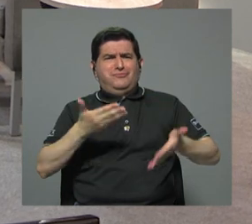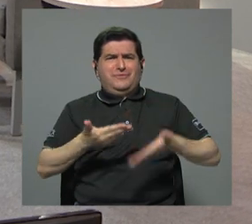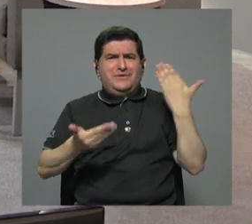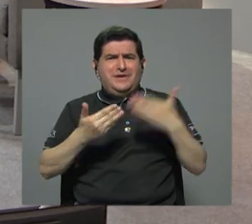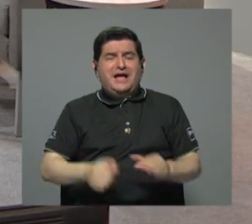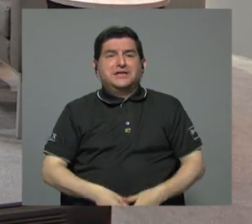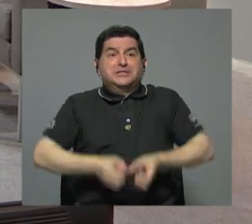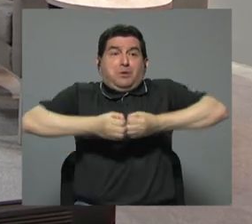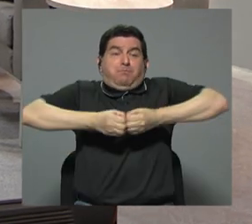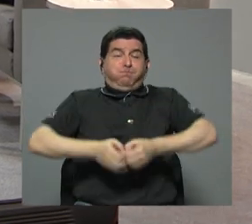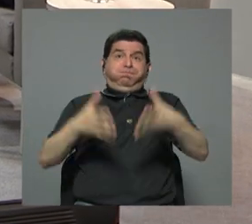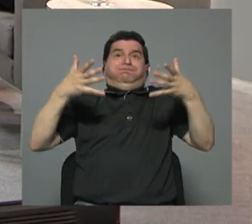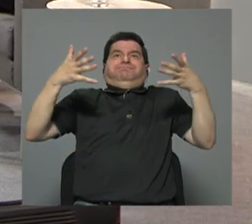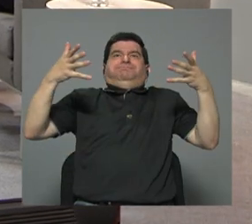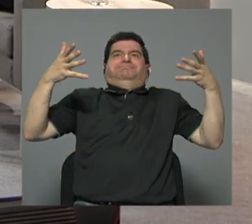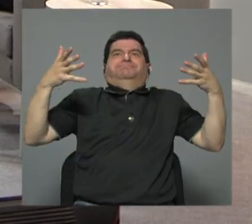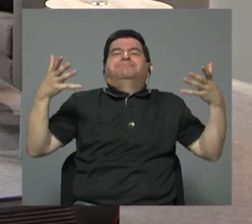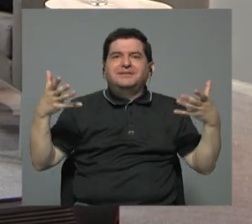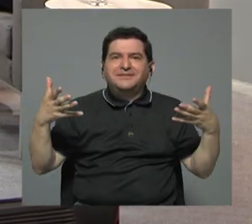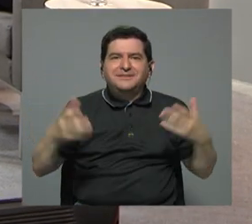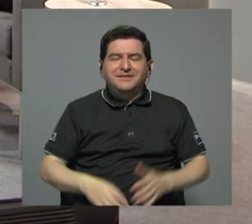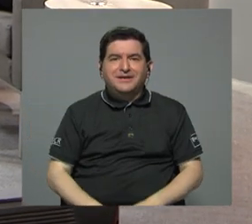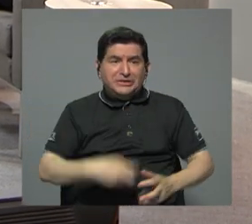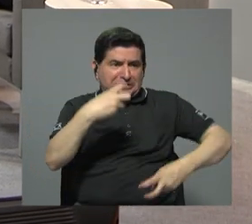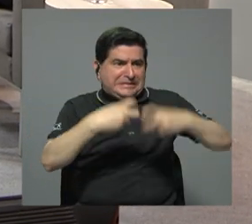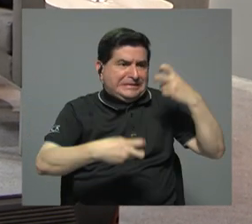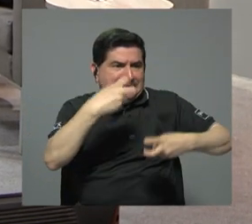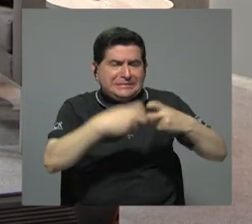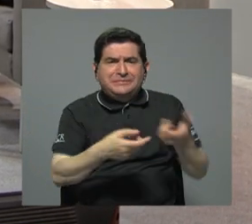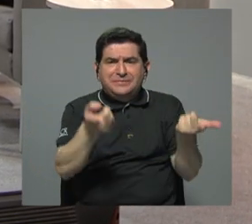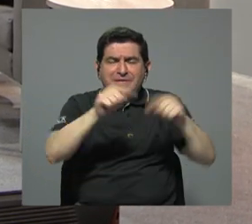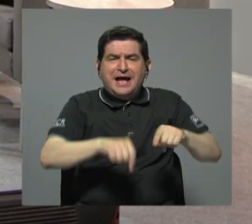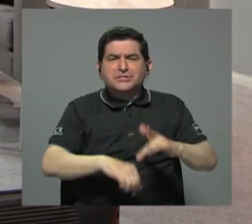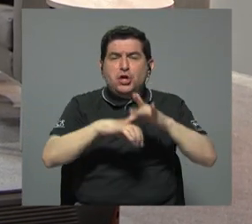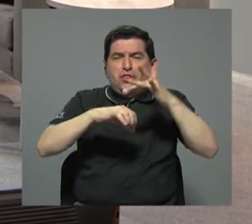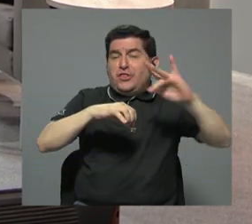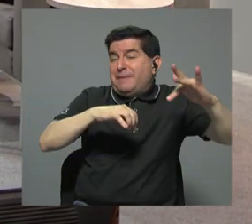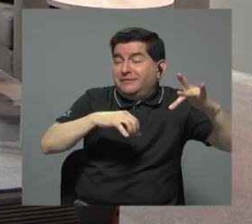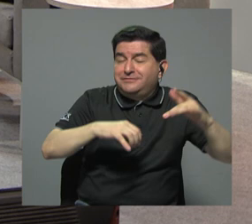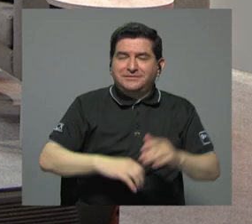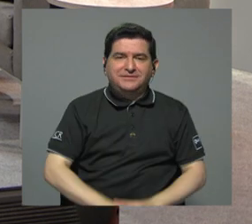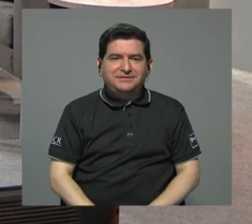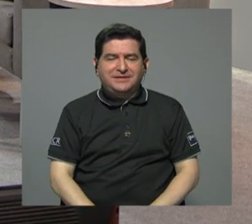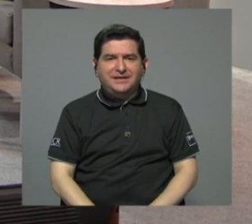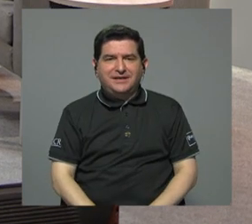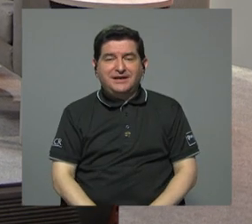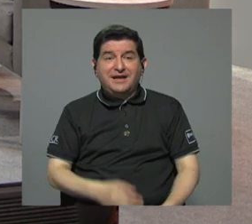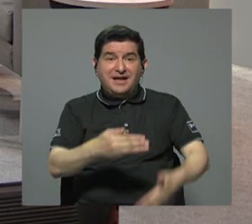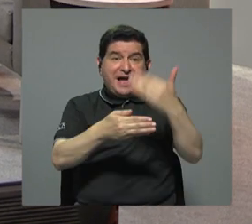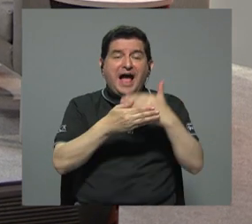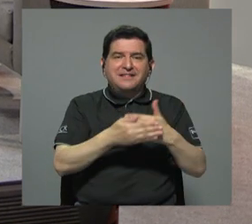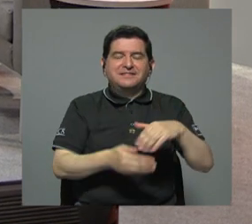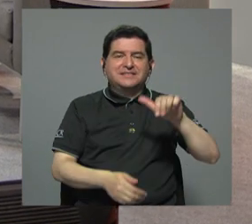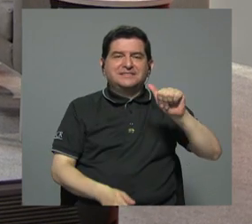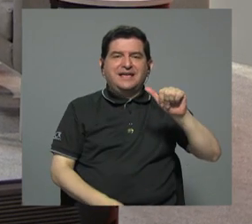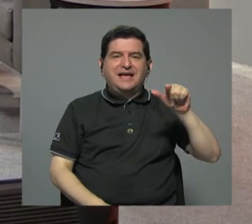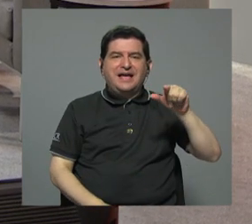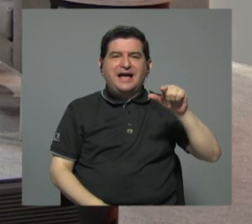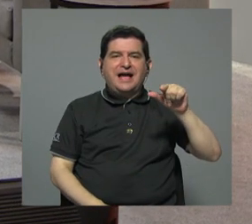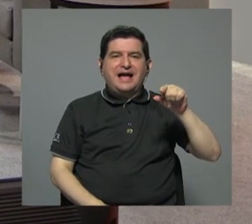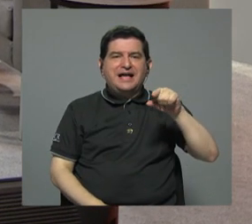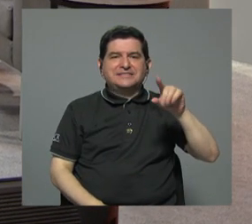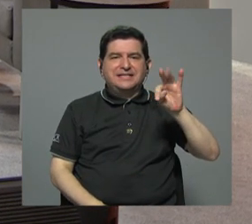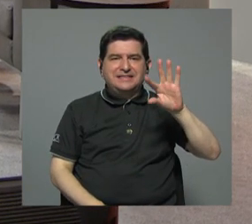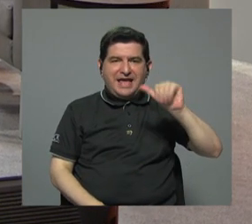cayó una explosión con el escándalo del caso diamante veníamos del caso azteca también tuvimos el caso